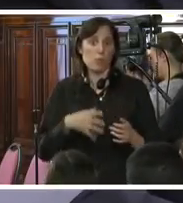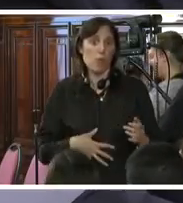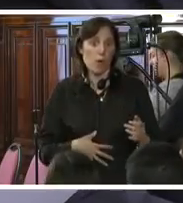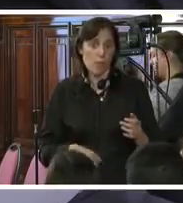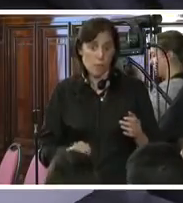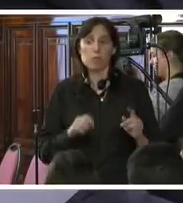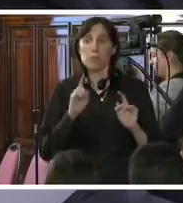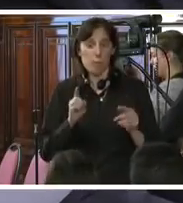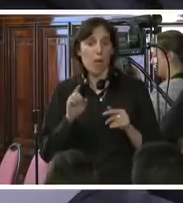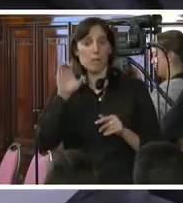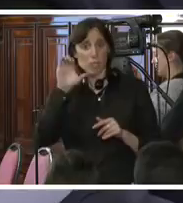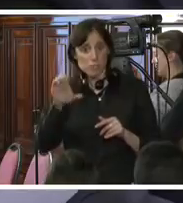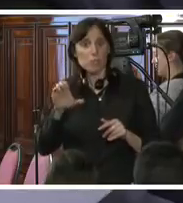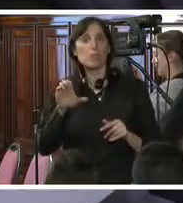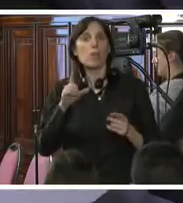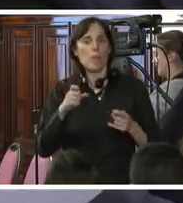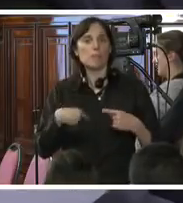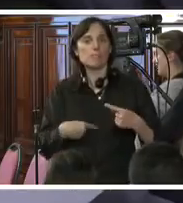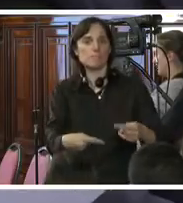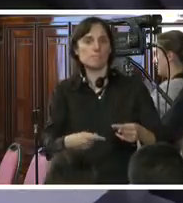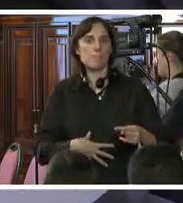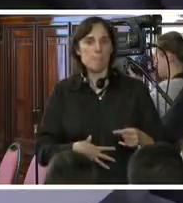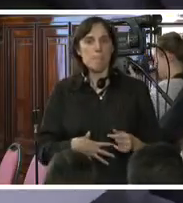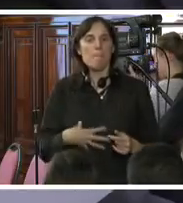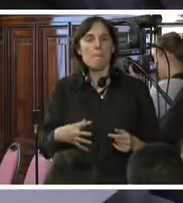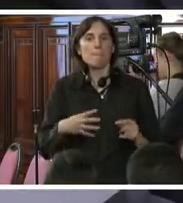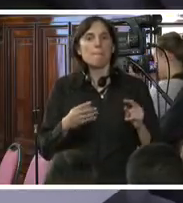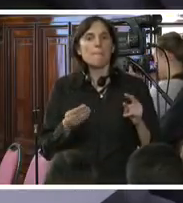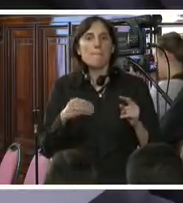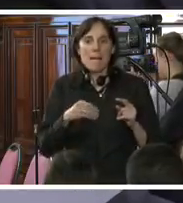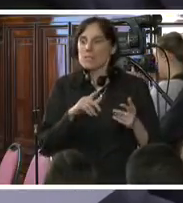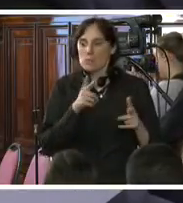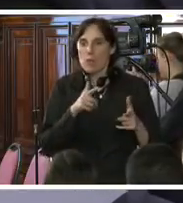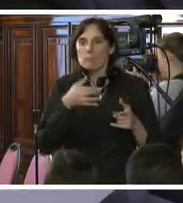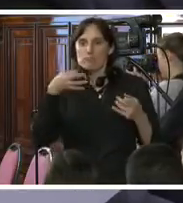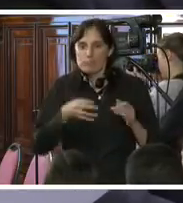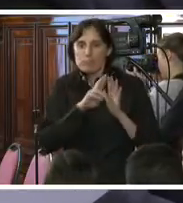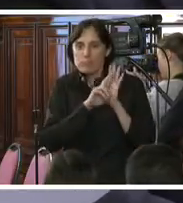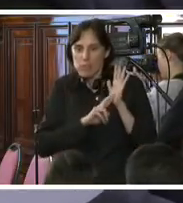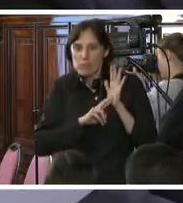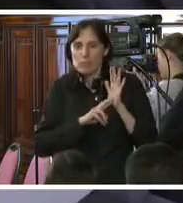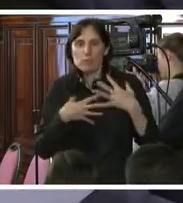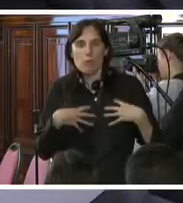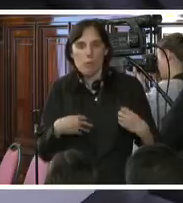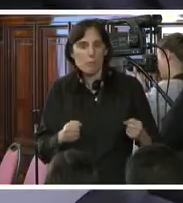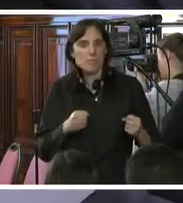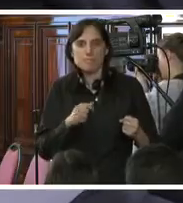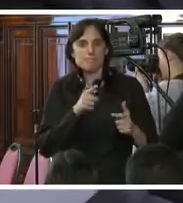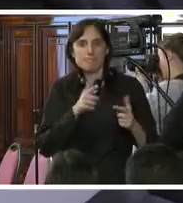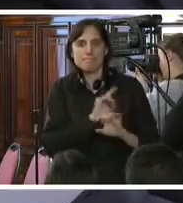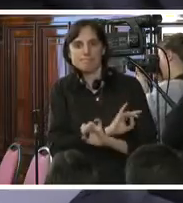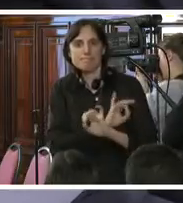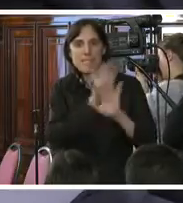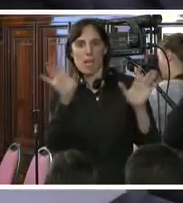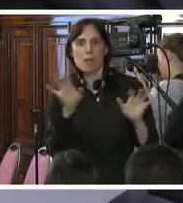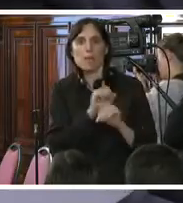que han sido víctimas de violación, hasta la falta de regulación sanitaria clara que establezca la posibilidad de acceder a